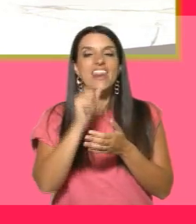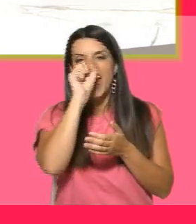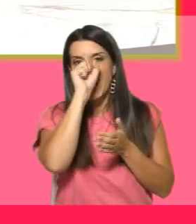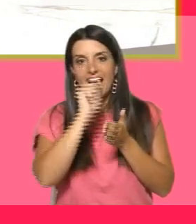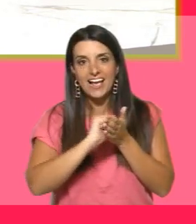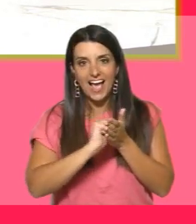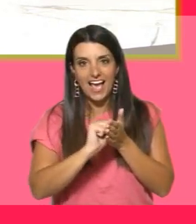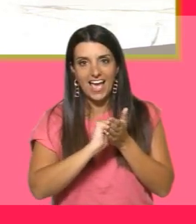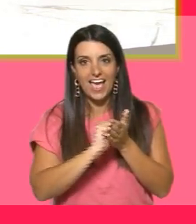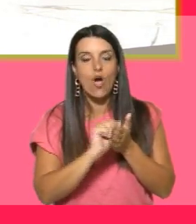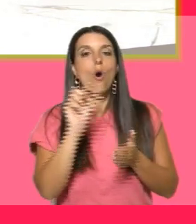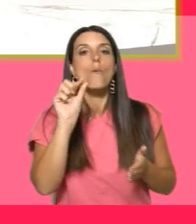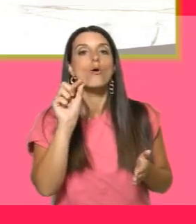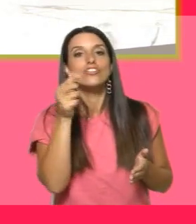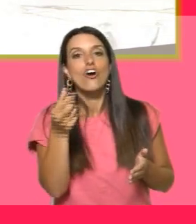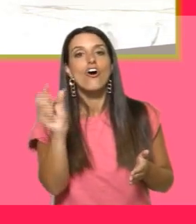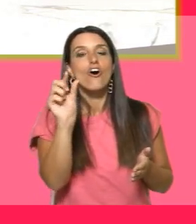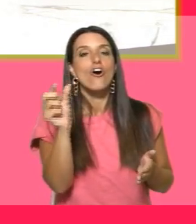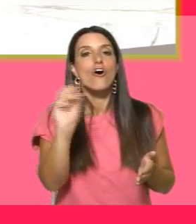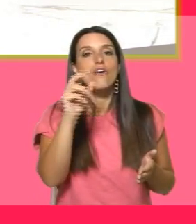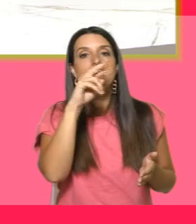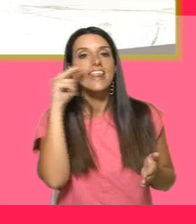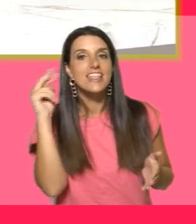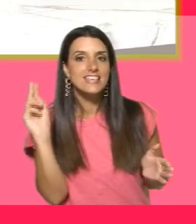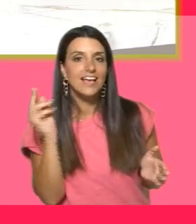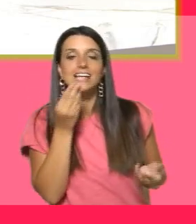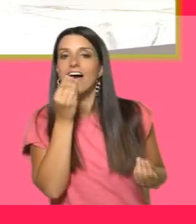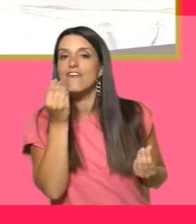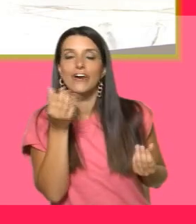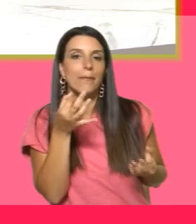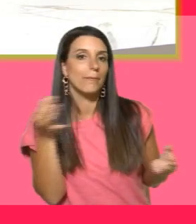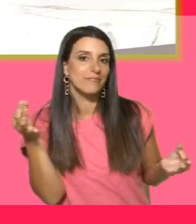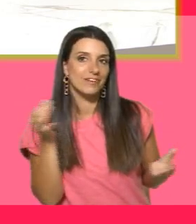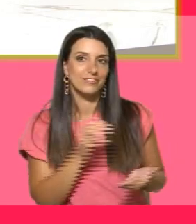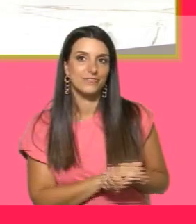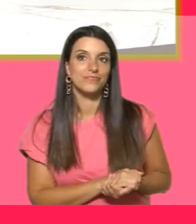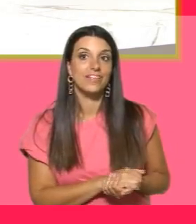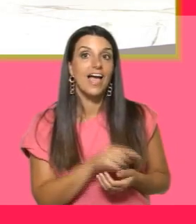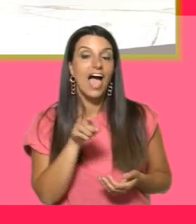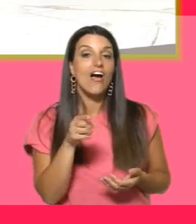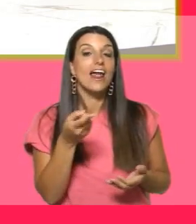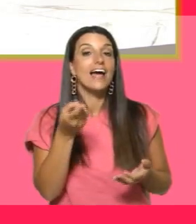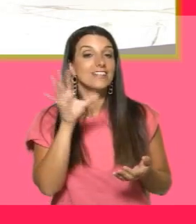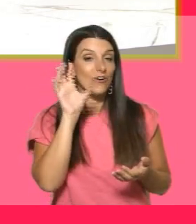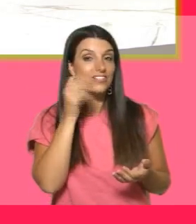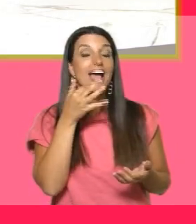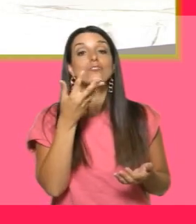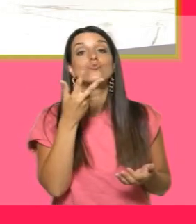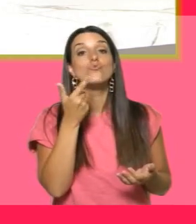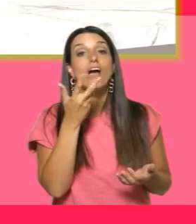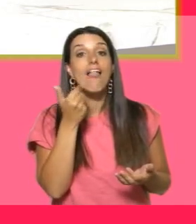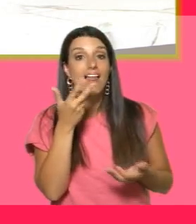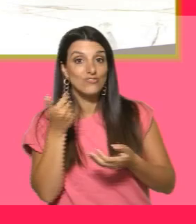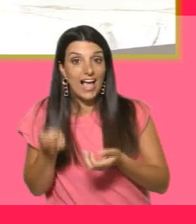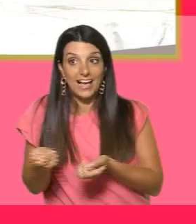naranja, un poquito de vainilla, todos esos sabores te van a quedar genial. Mira, acá el almíbar, ¿te acordás que te dije que íbamos haciendo el almíbar en